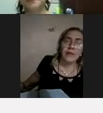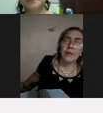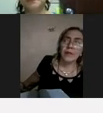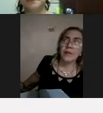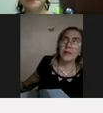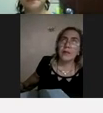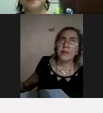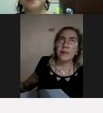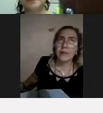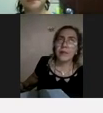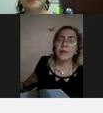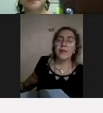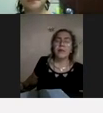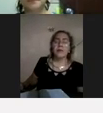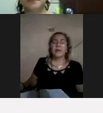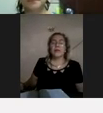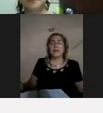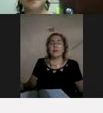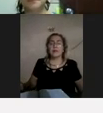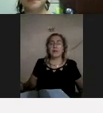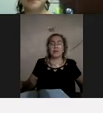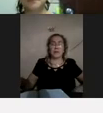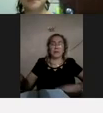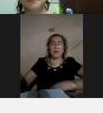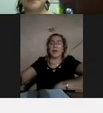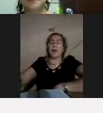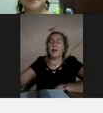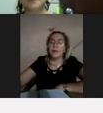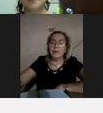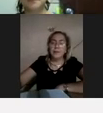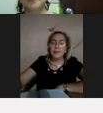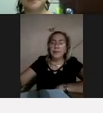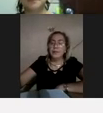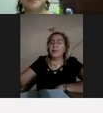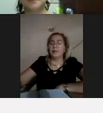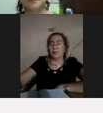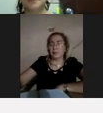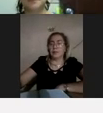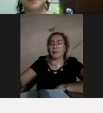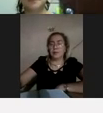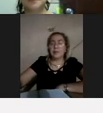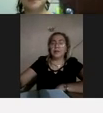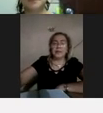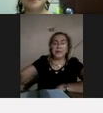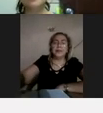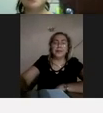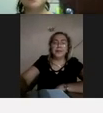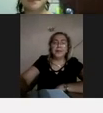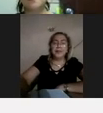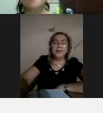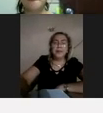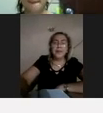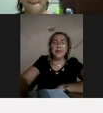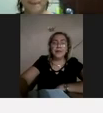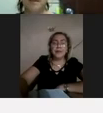Y ahí pueden encontrar más ejercicios, como me dijeron que querían practicar. Y eso es práctica. Para aprenderse los verbos irregulares, solo